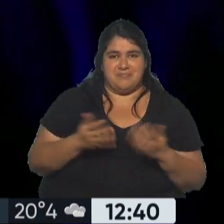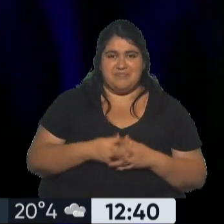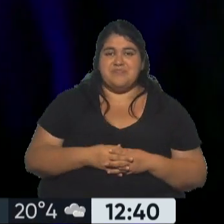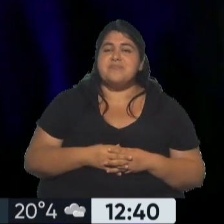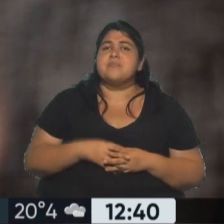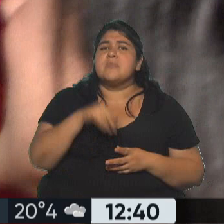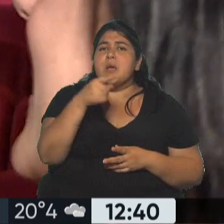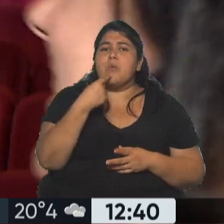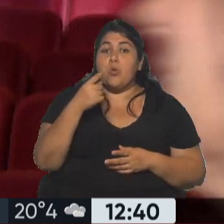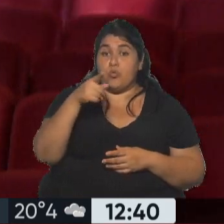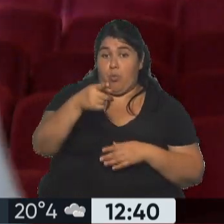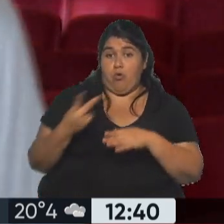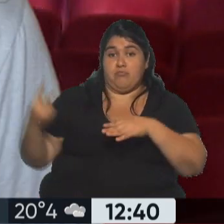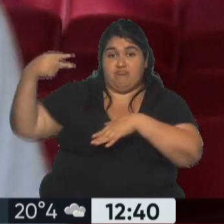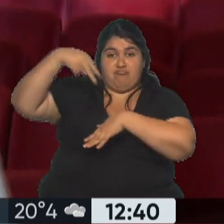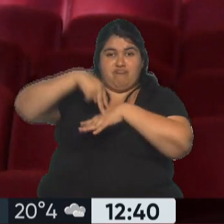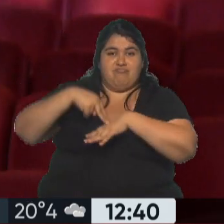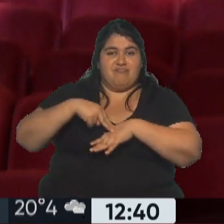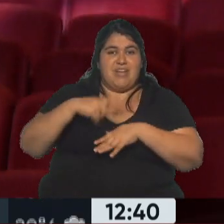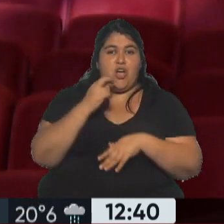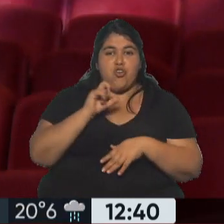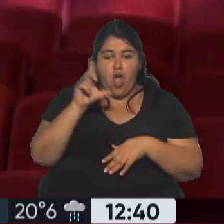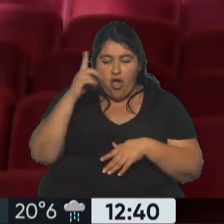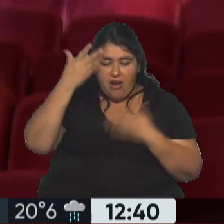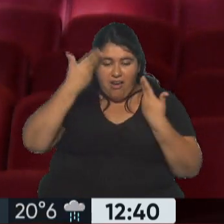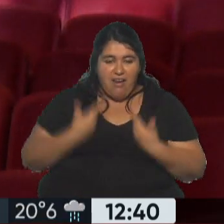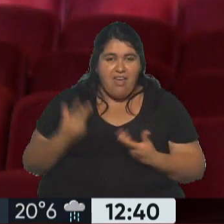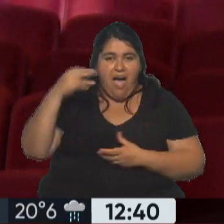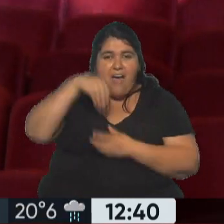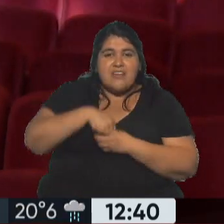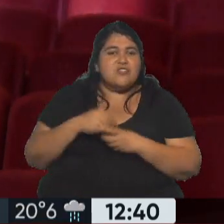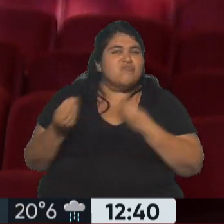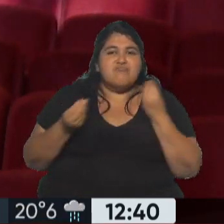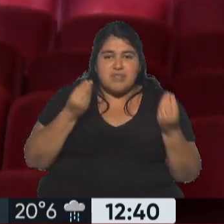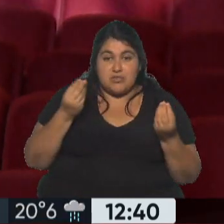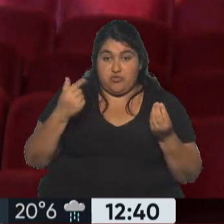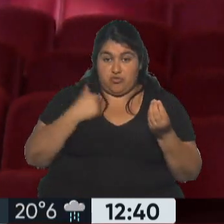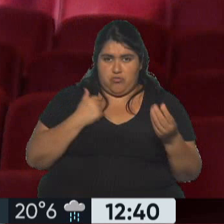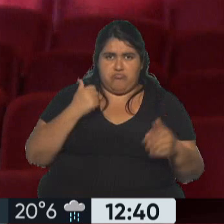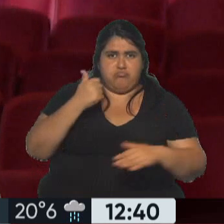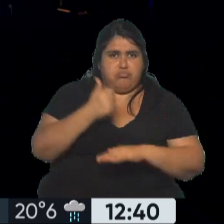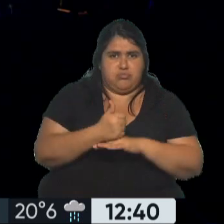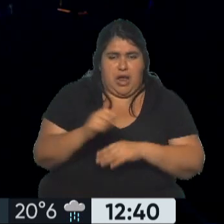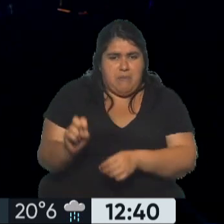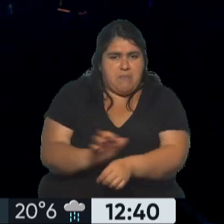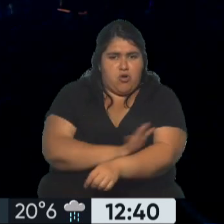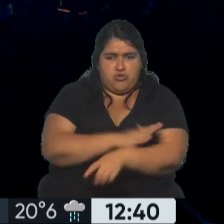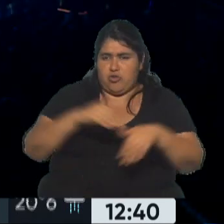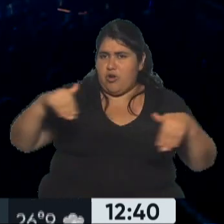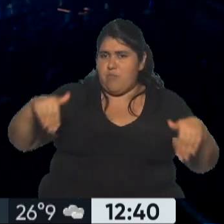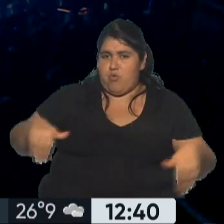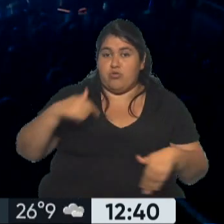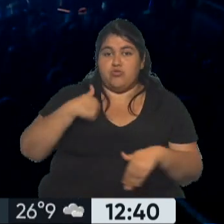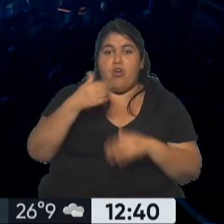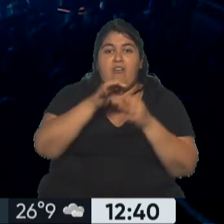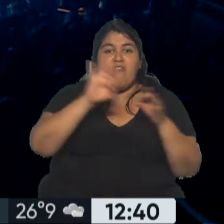pasa cuando estás ahí, en el escenario? No, yo me emociono muchísimo. Me emociono muchísimo cuando aparezco con el trono y el público, yo digo mi